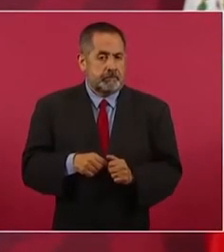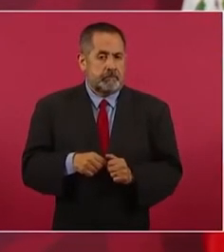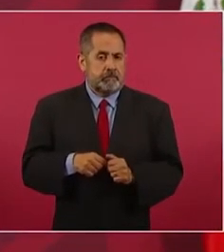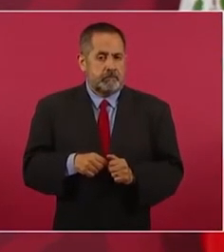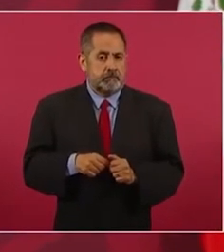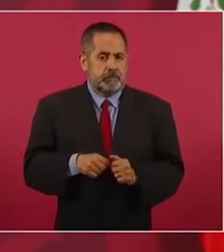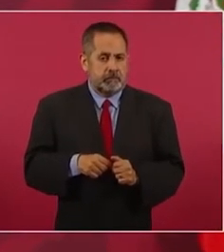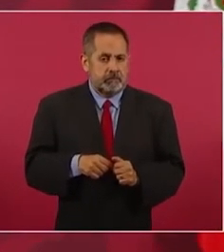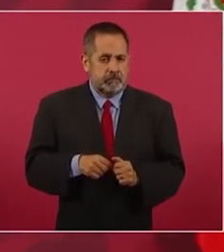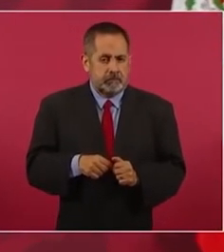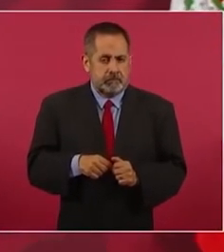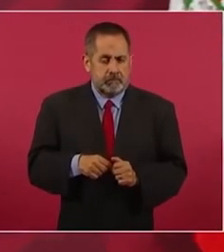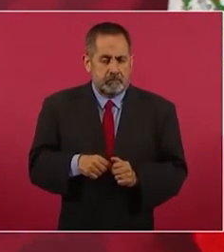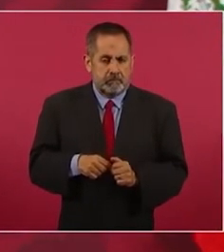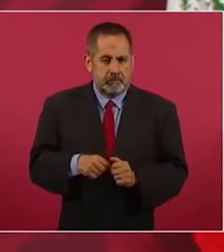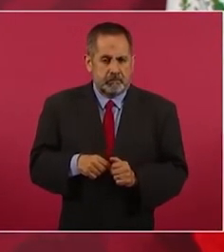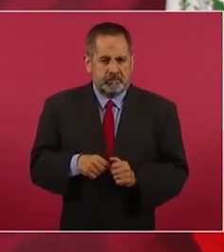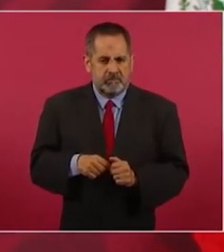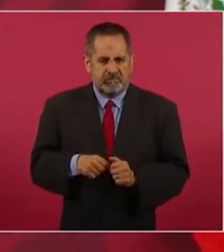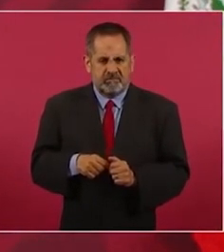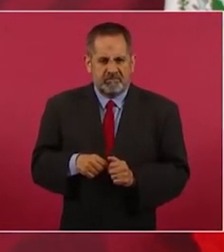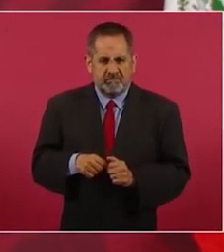No,